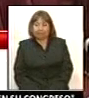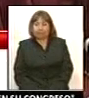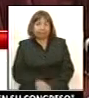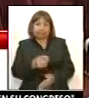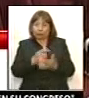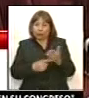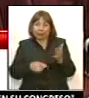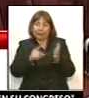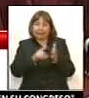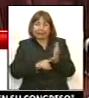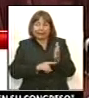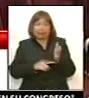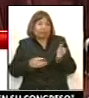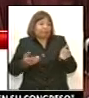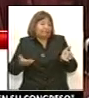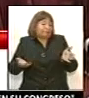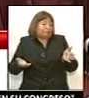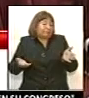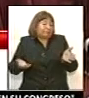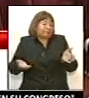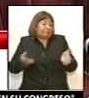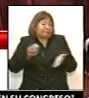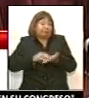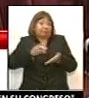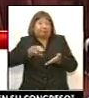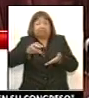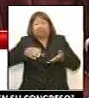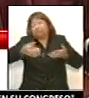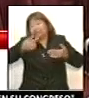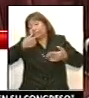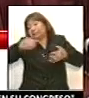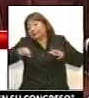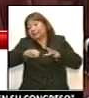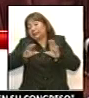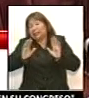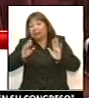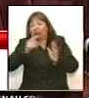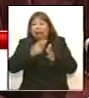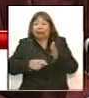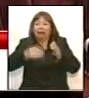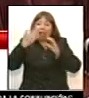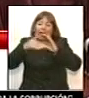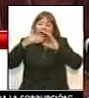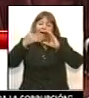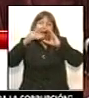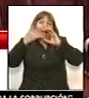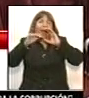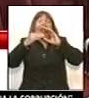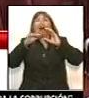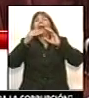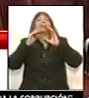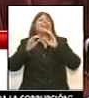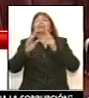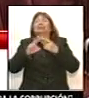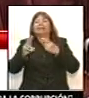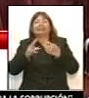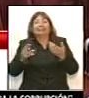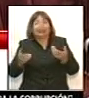critica, pues el pueblo lo hará de alguna manera, con las críticas a las redes sociales, con las críticas, con su